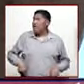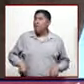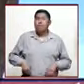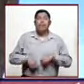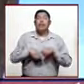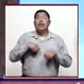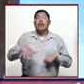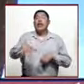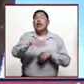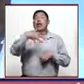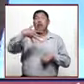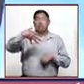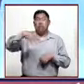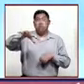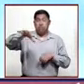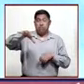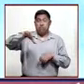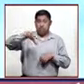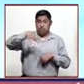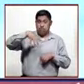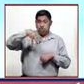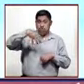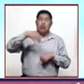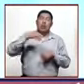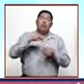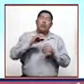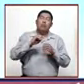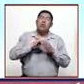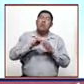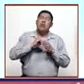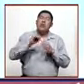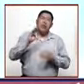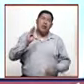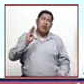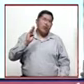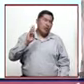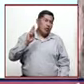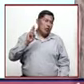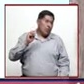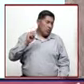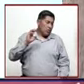Las campanas están hechas de material de bronce. Inclusive dice que